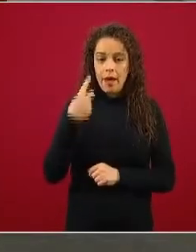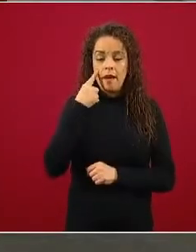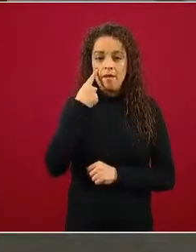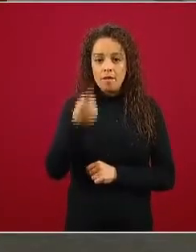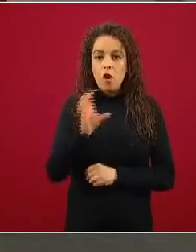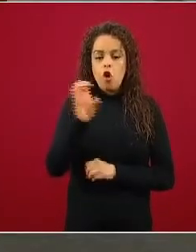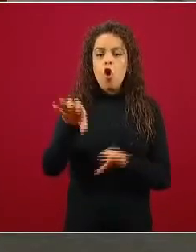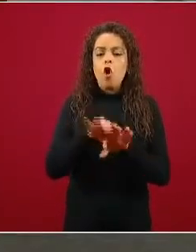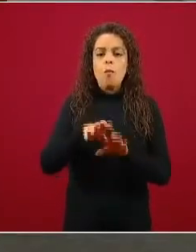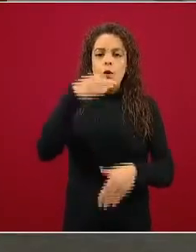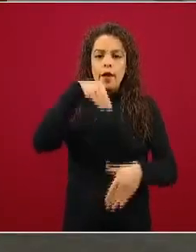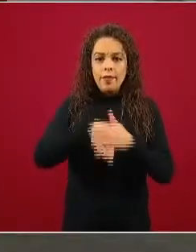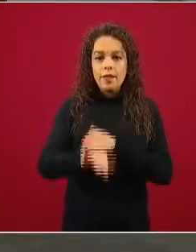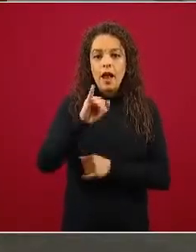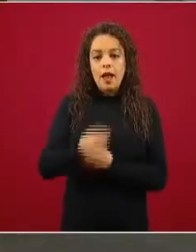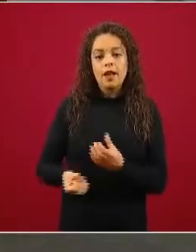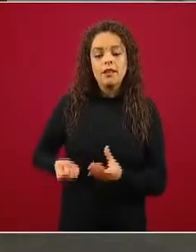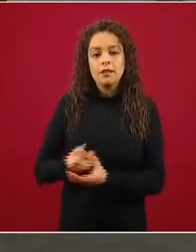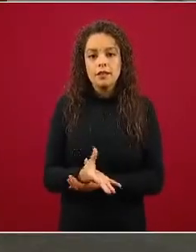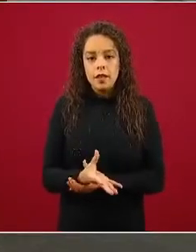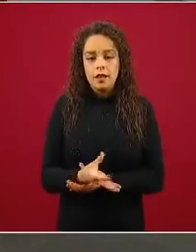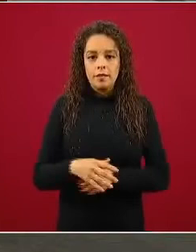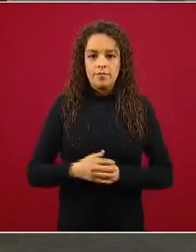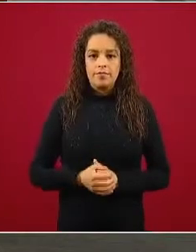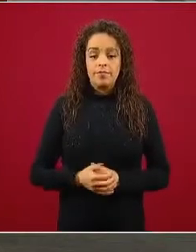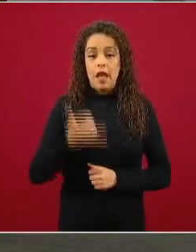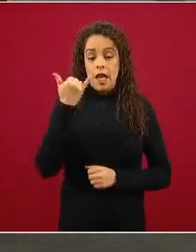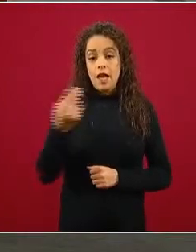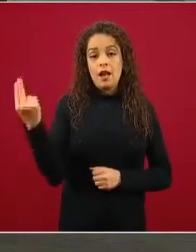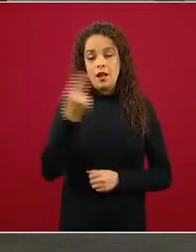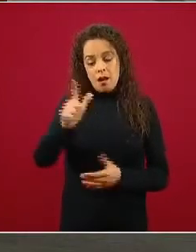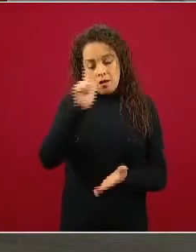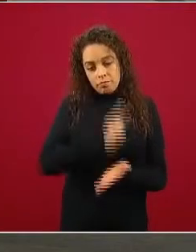Y para todos los espacios laborales, la desinfección